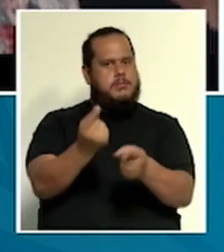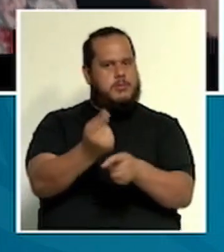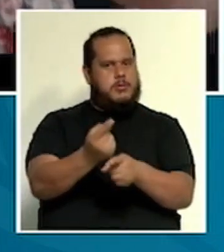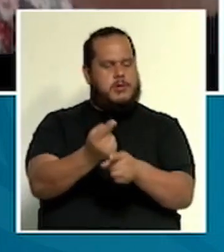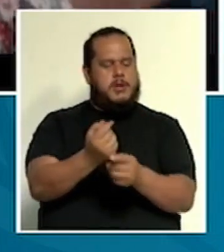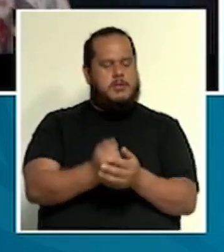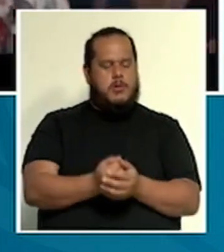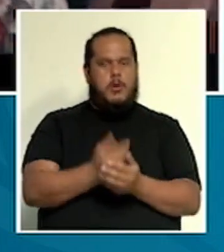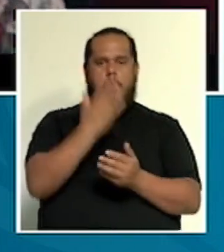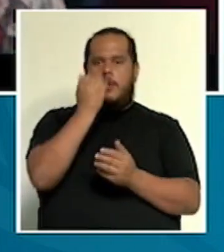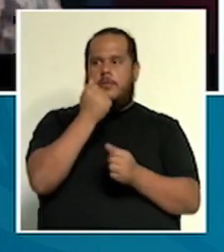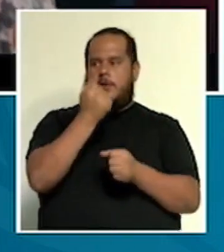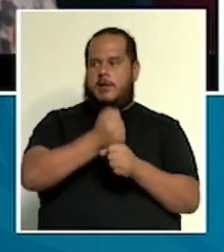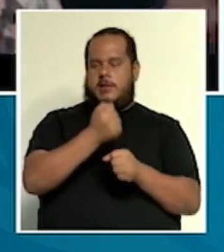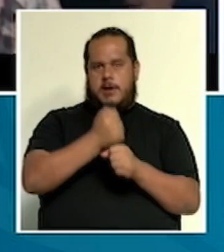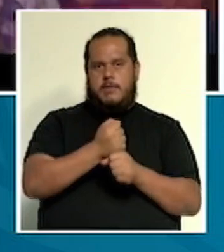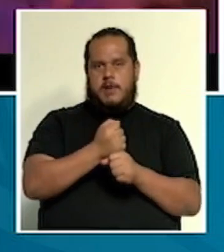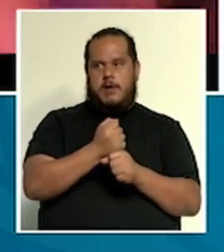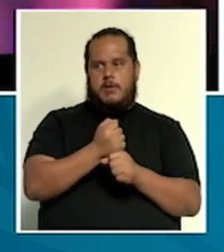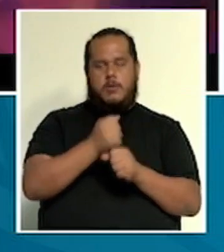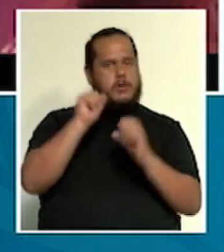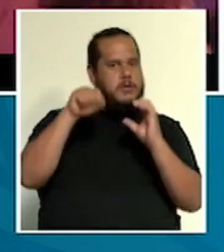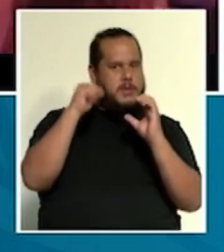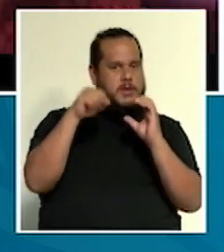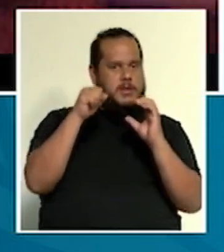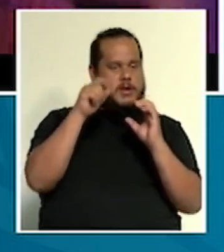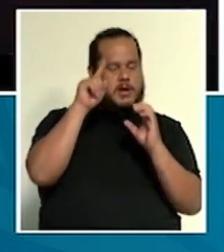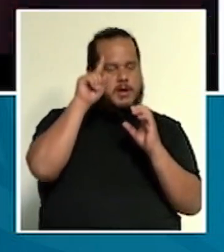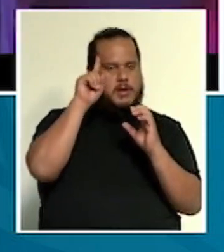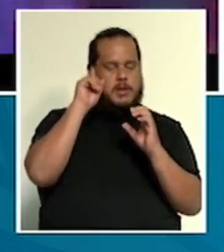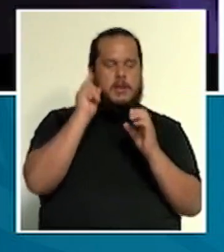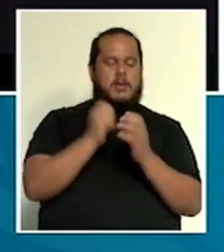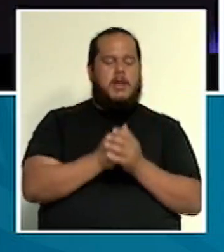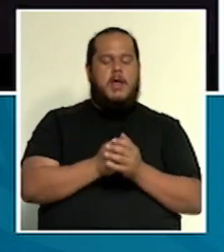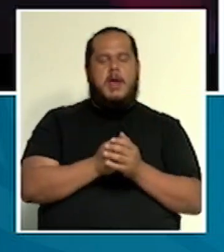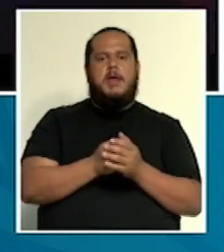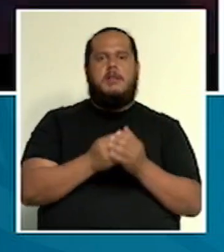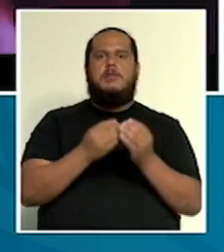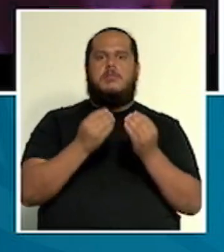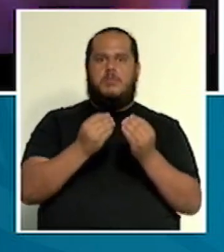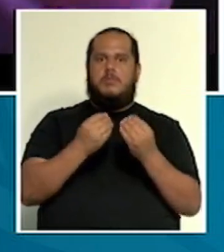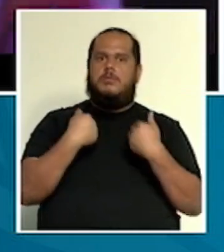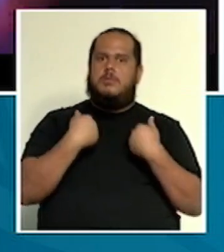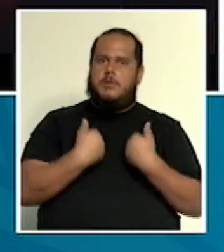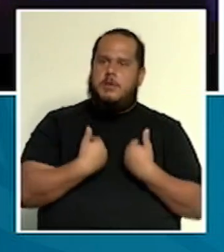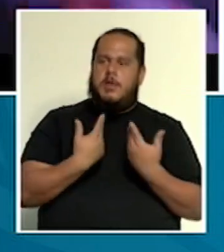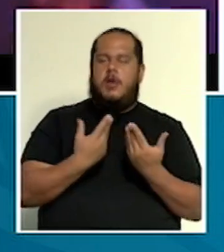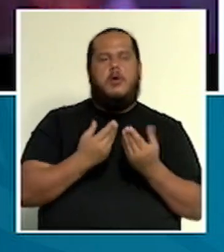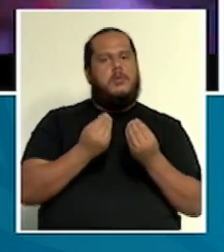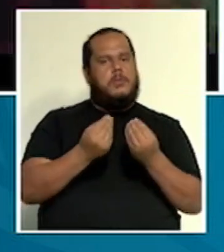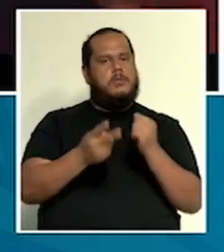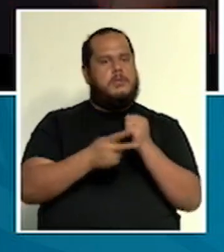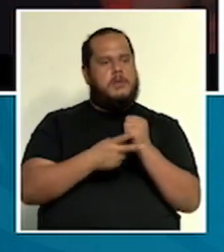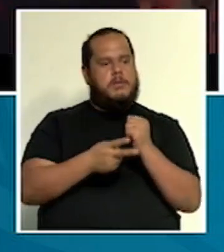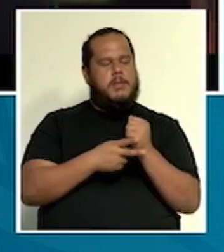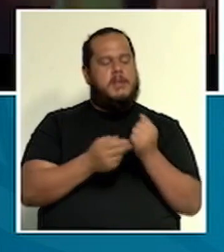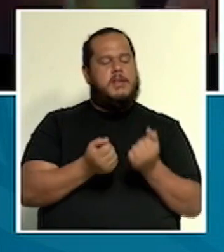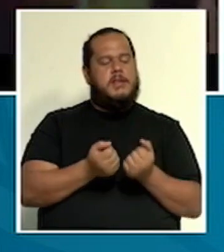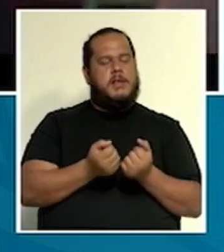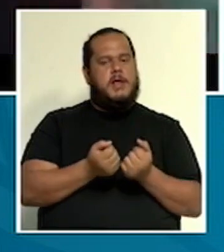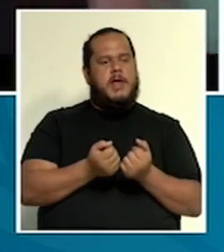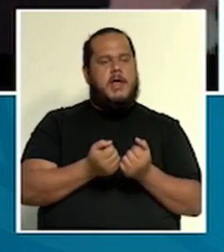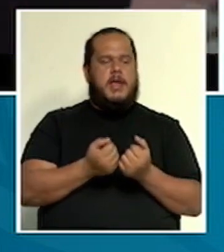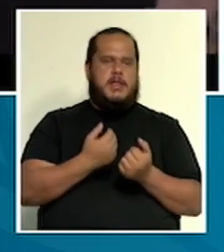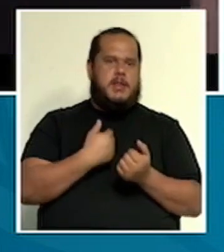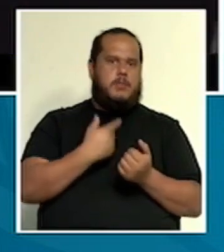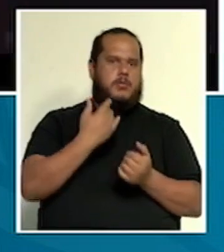el trabajo en cine es muy demandante, en el sentido de que muchas veces hay un final